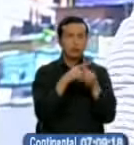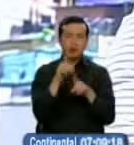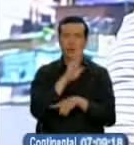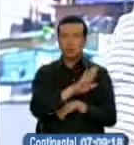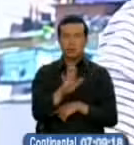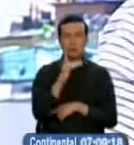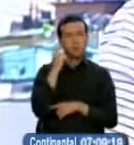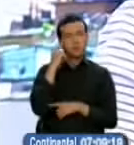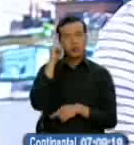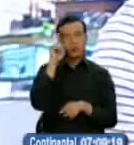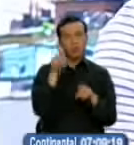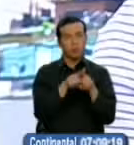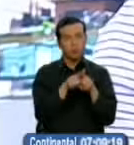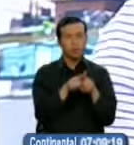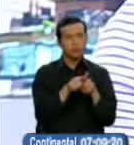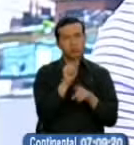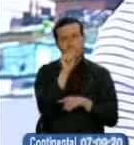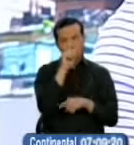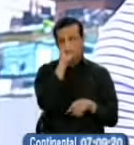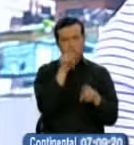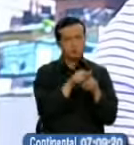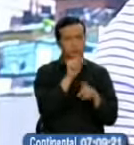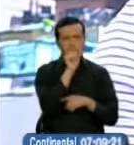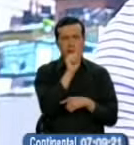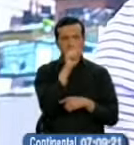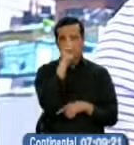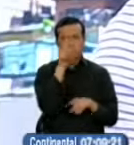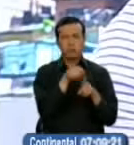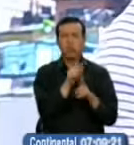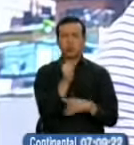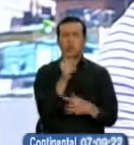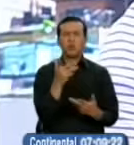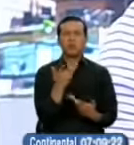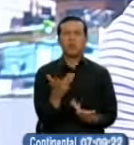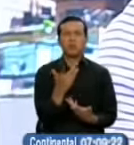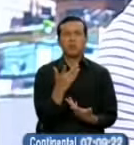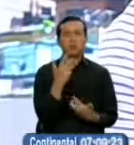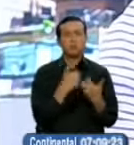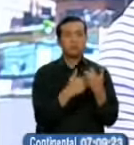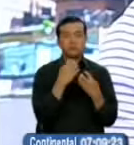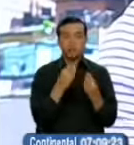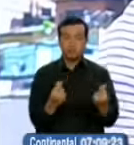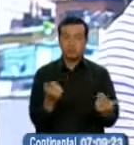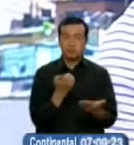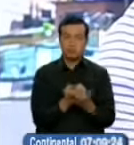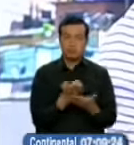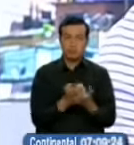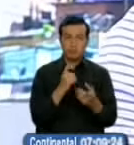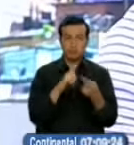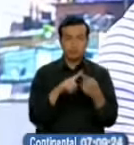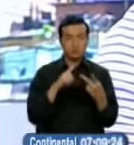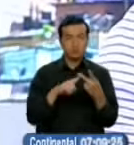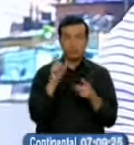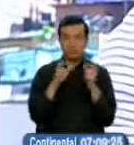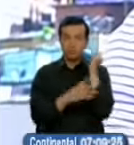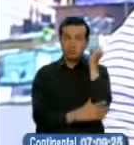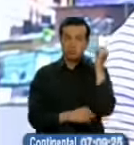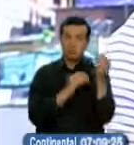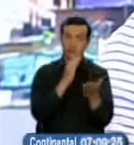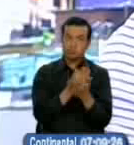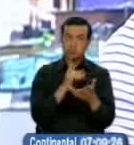a partir de acuerdos mínimos. Y creo que esos acuerdos mínimos están en cómo resolver la crisis económica, no afectando a los más pobres,